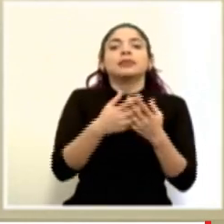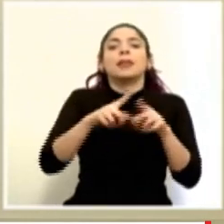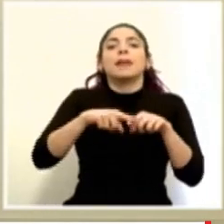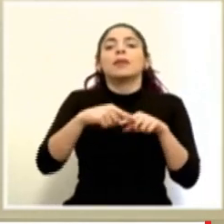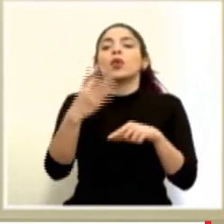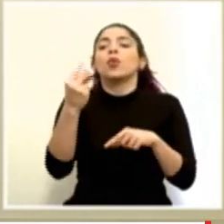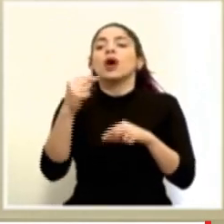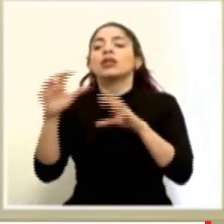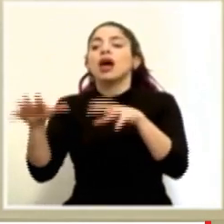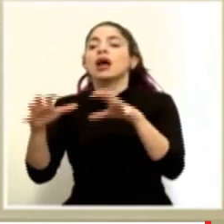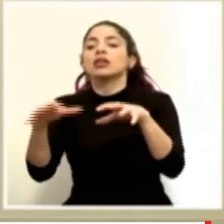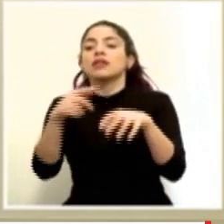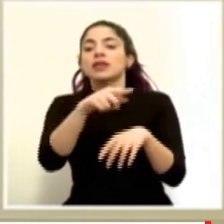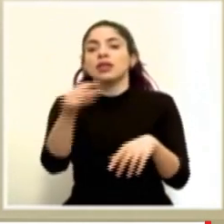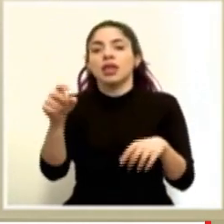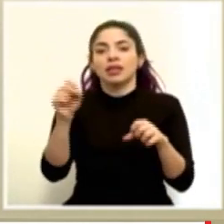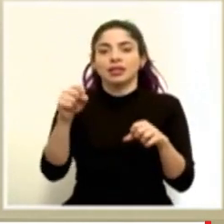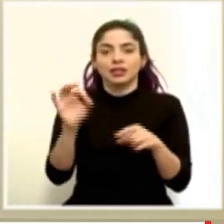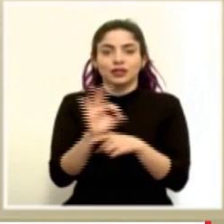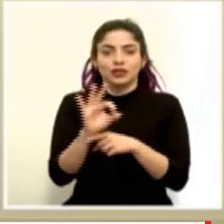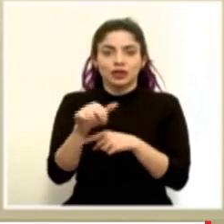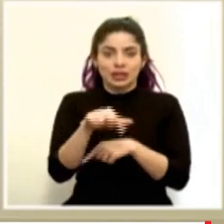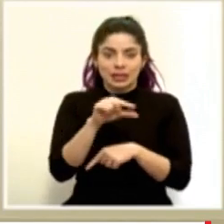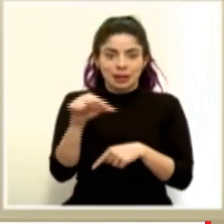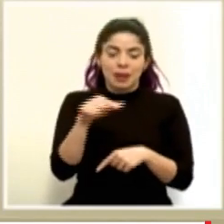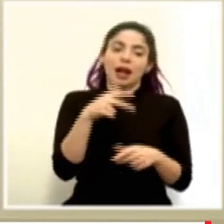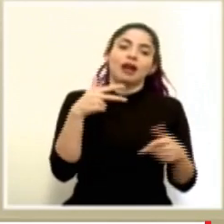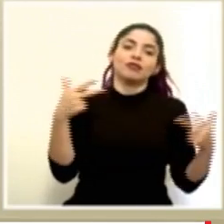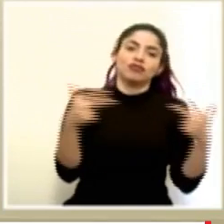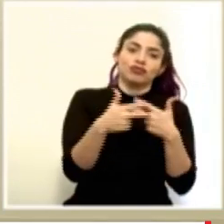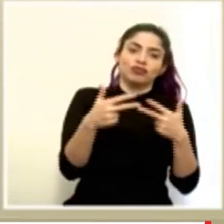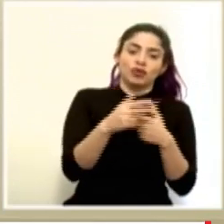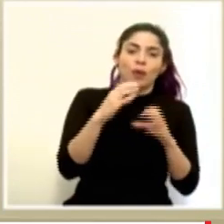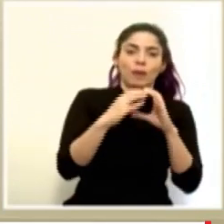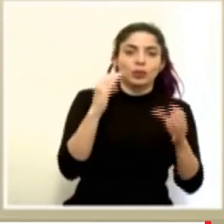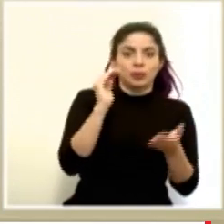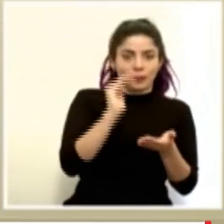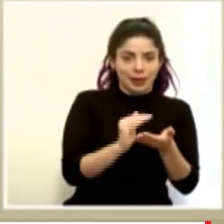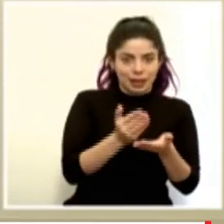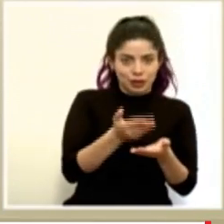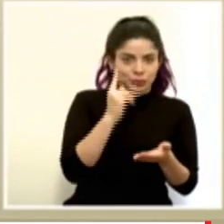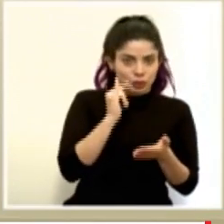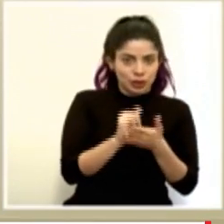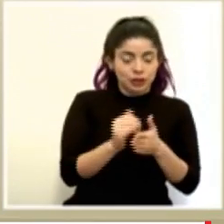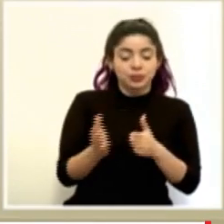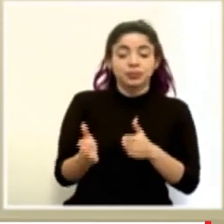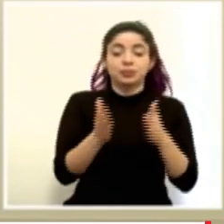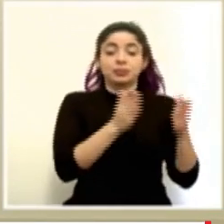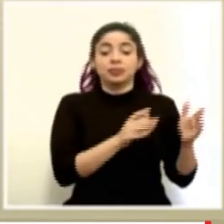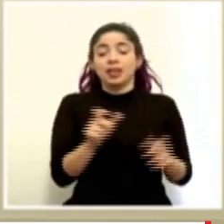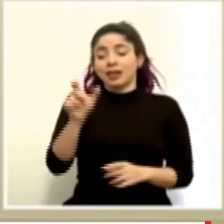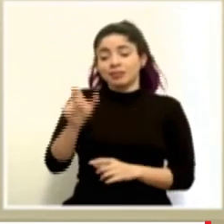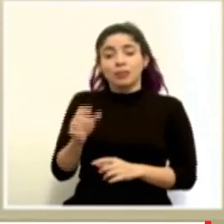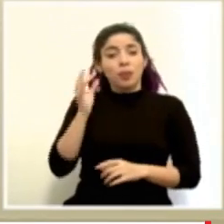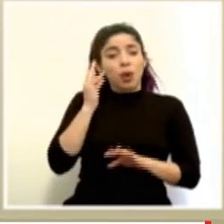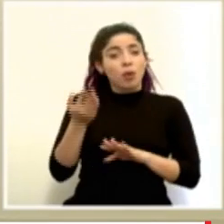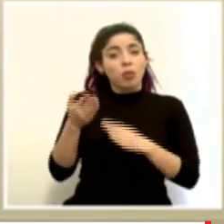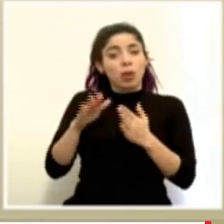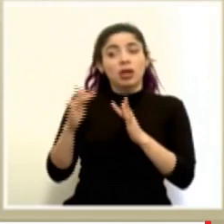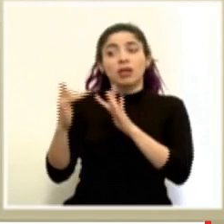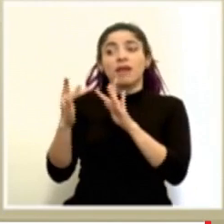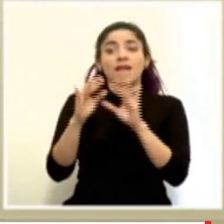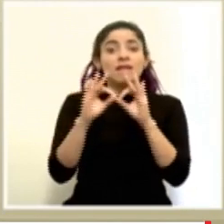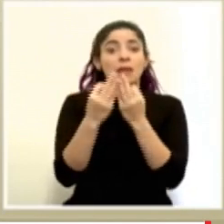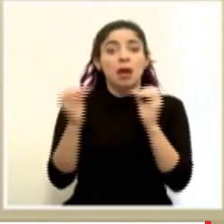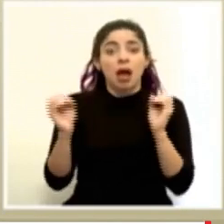actividades que están permitidas esta semana. Con respecto a lo de la fallecida y los no contactos familiares, eso en realidad se